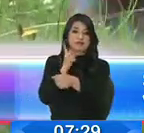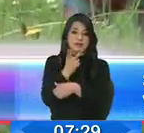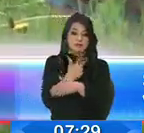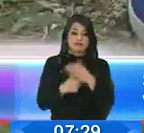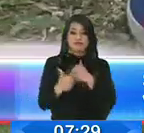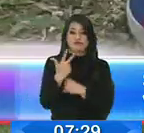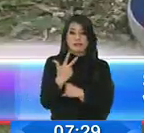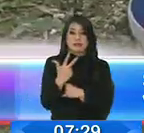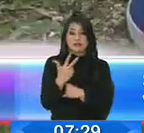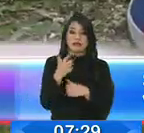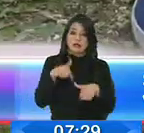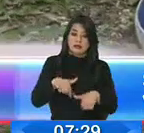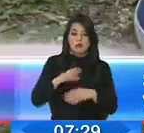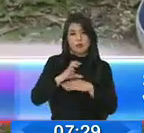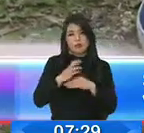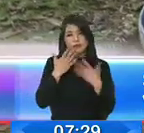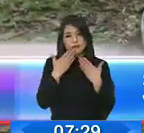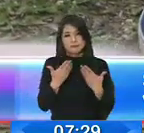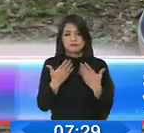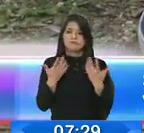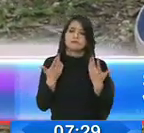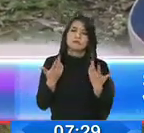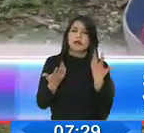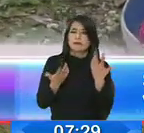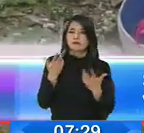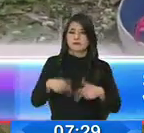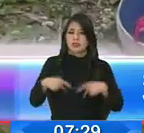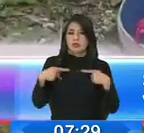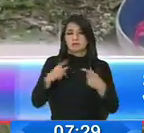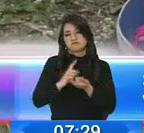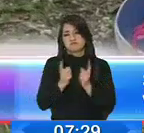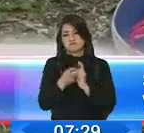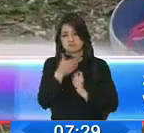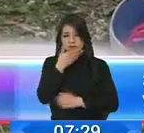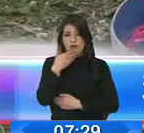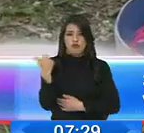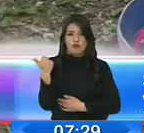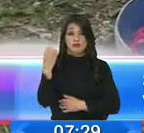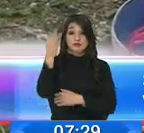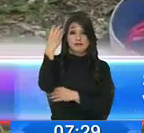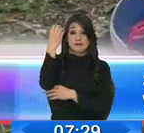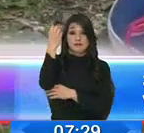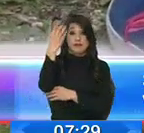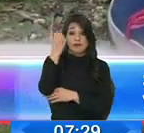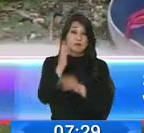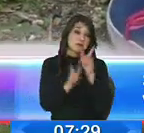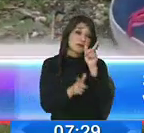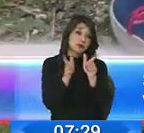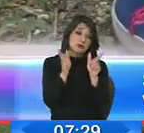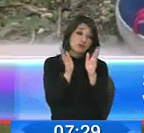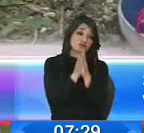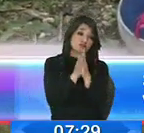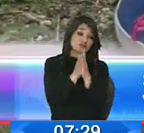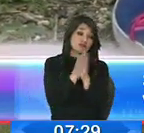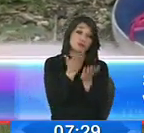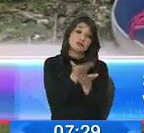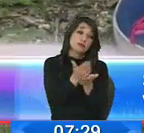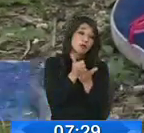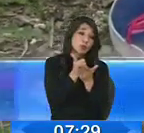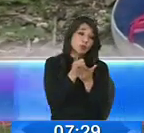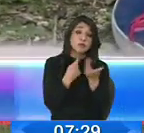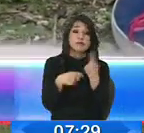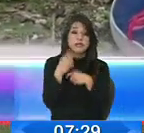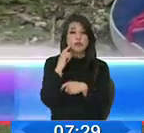país. Lo que hacemos es trabajar en los semáforos o que la gente nos ayude, o vendiendo